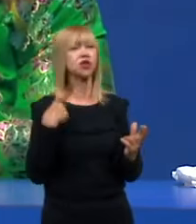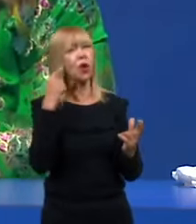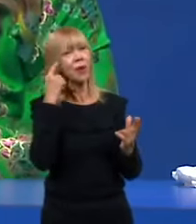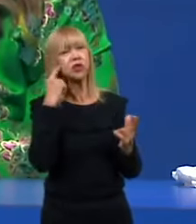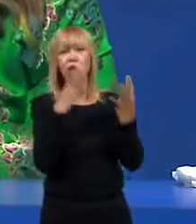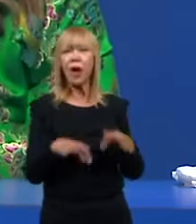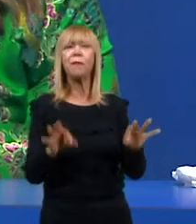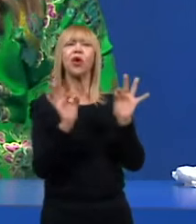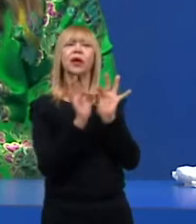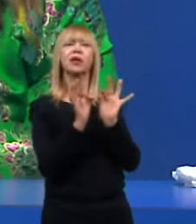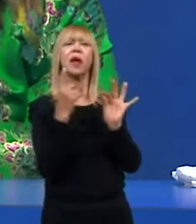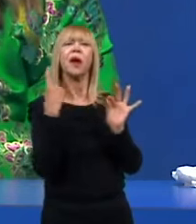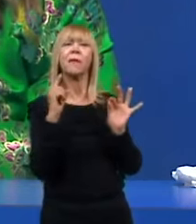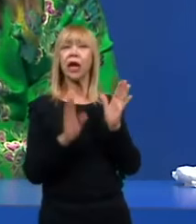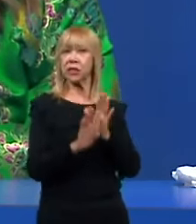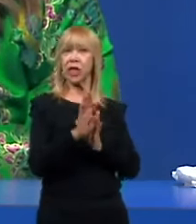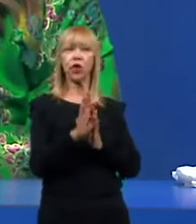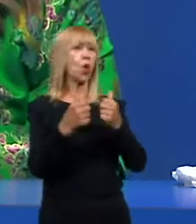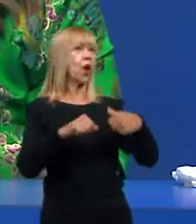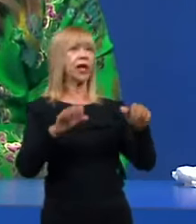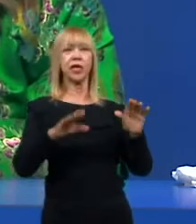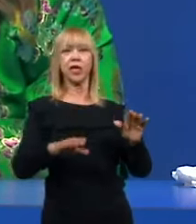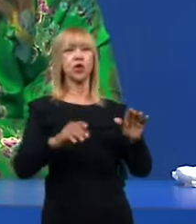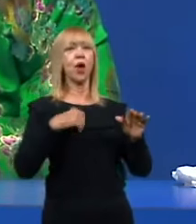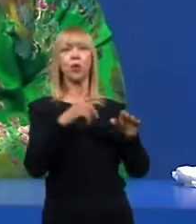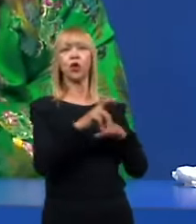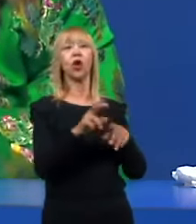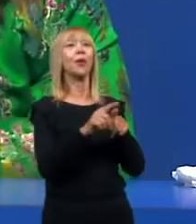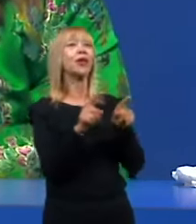son importantes para el desarrollo de cualquier niño en Puerto Rico. Pero